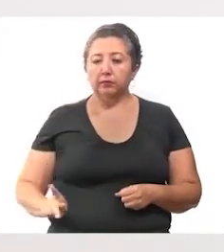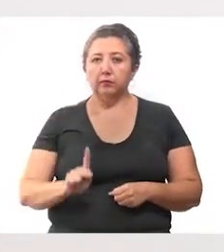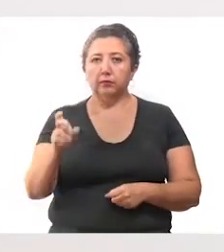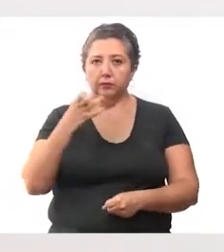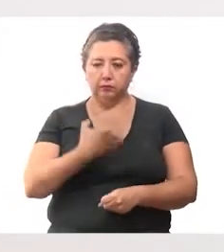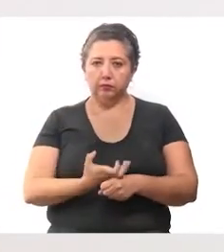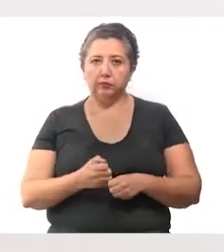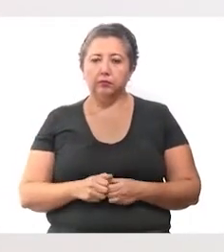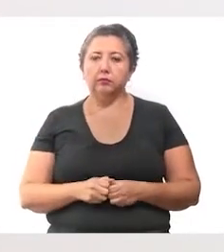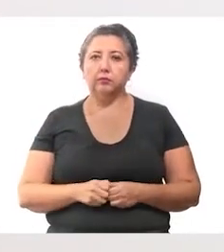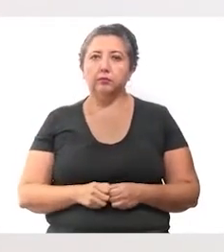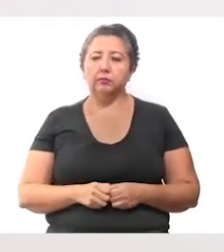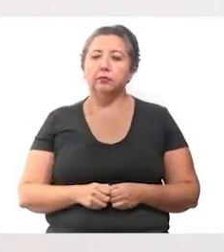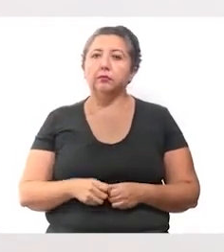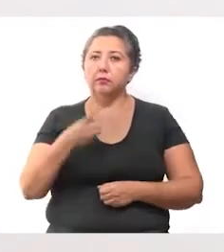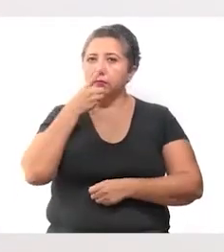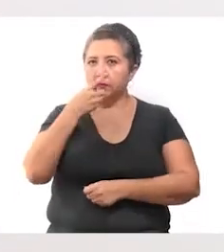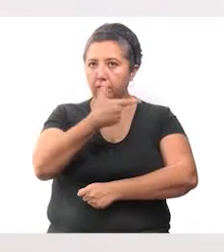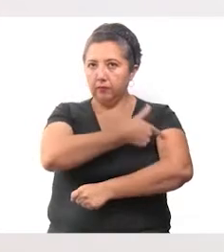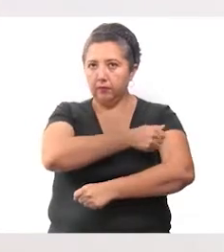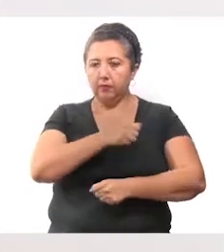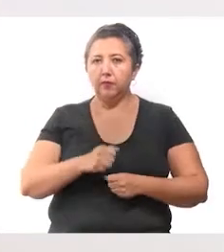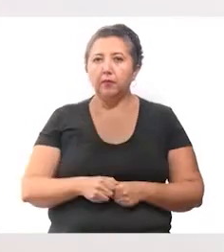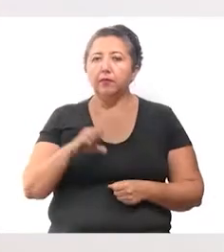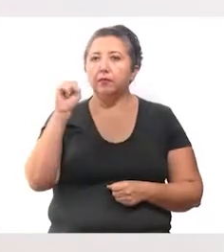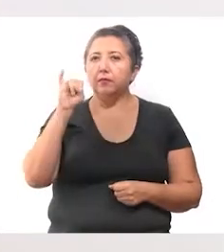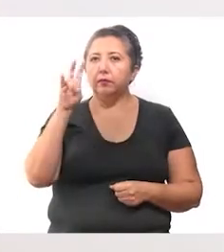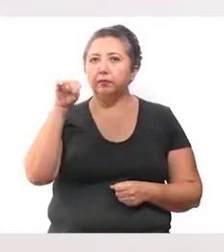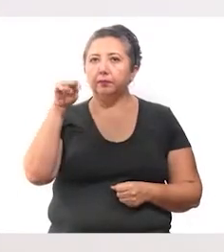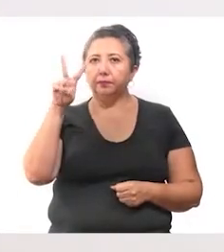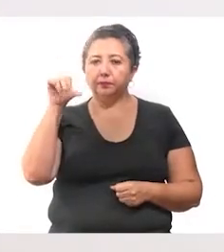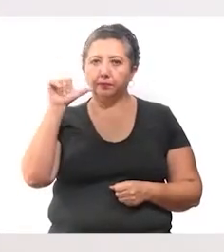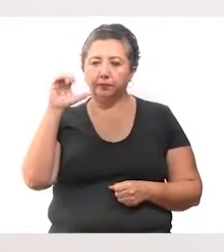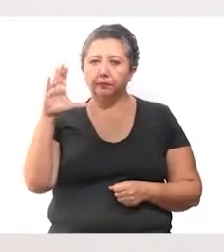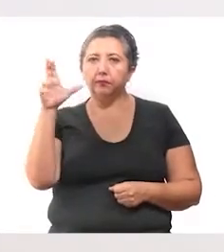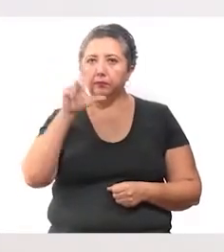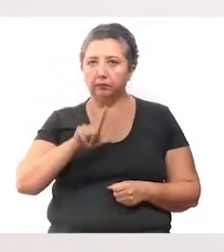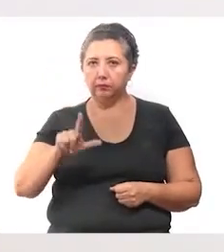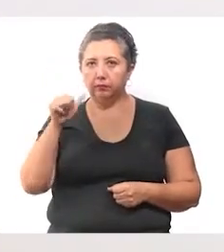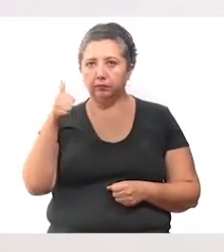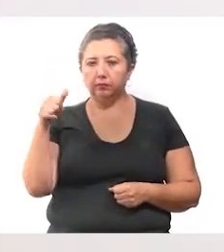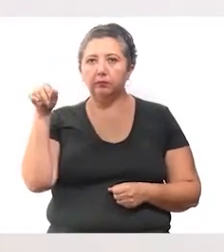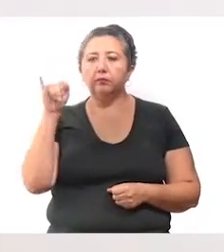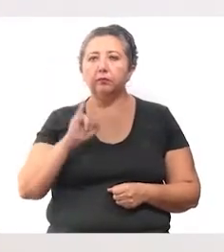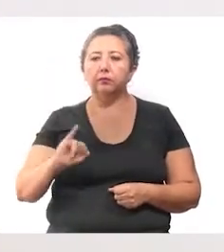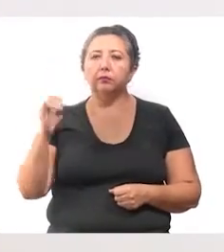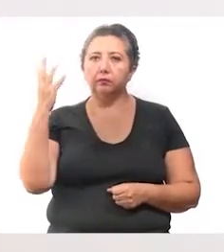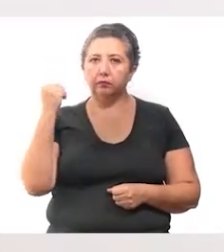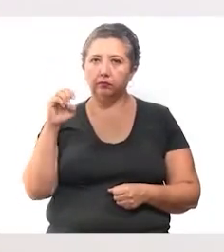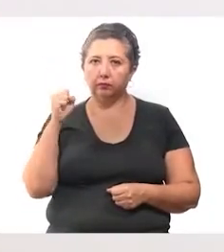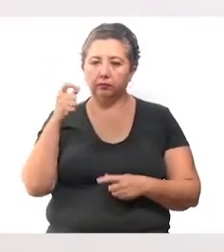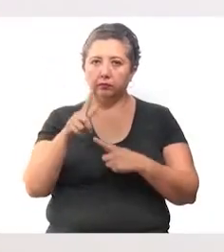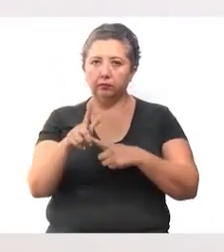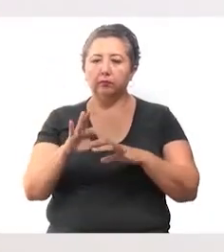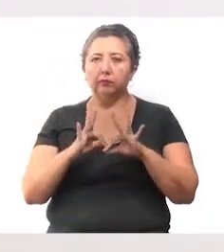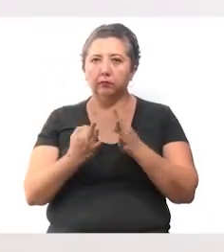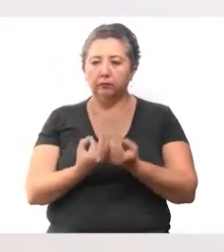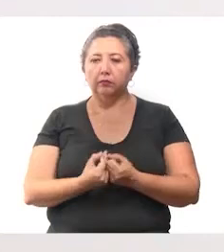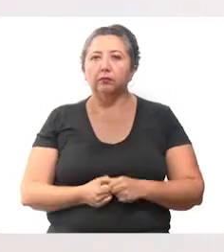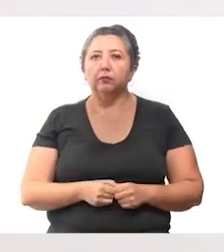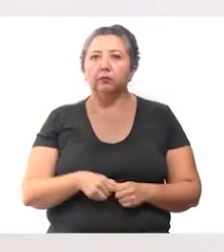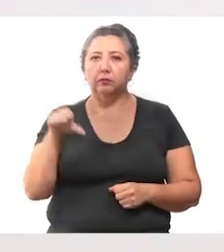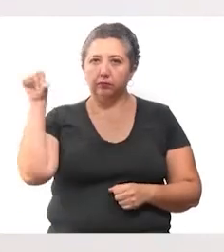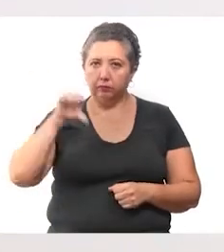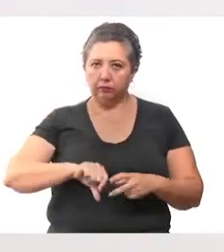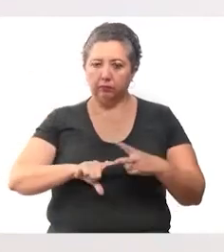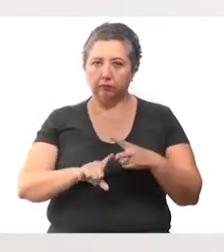municipios del estado. La dosis de la farmacéutica Sinovac se administrarán del lunes 6 al jueves 9 de septiembre de la siguiente forma.